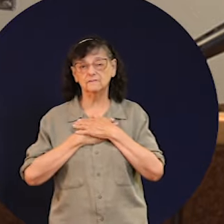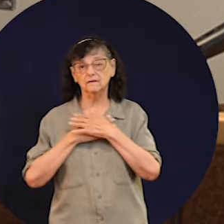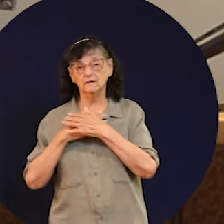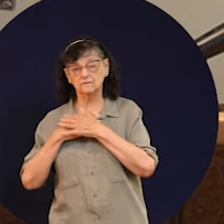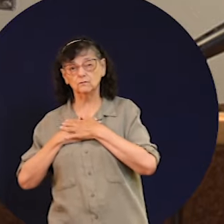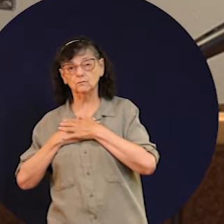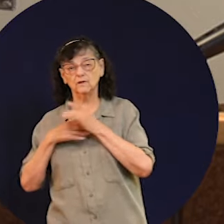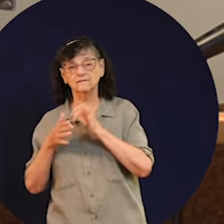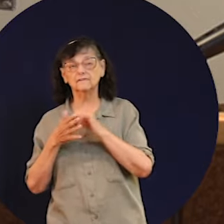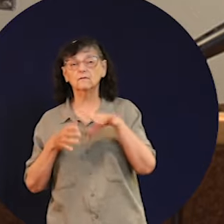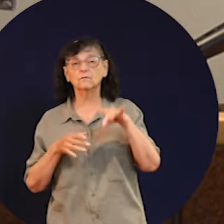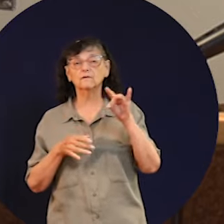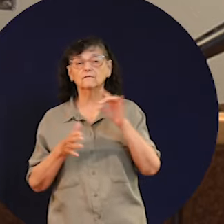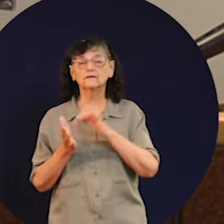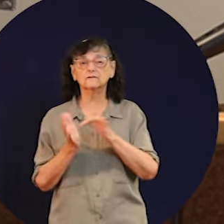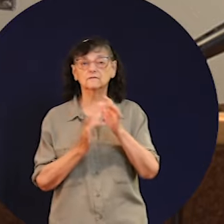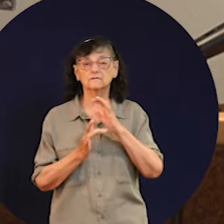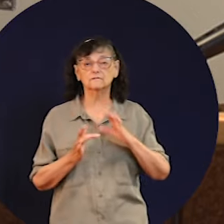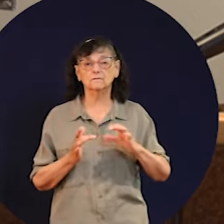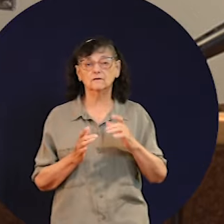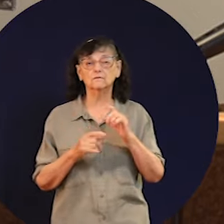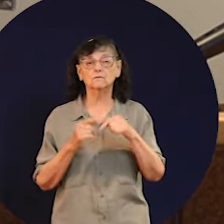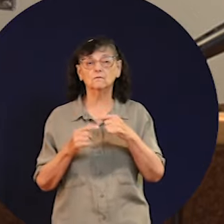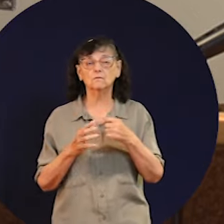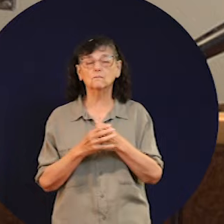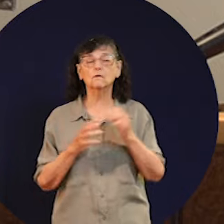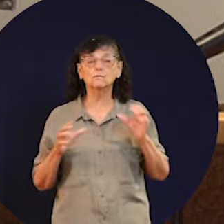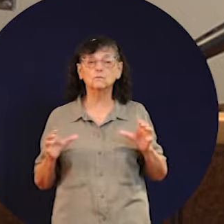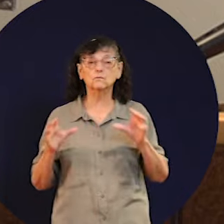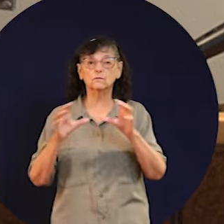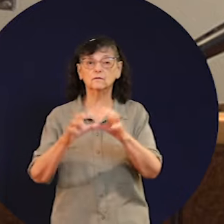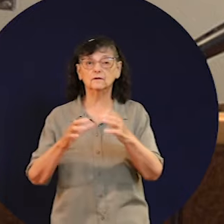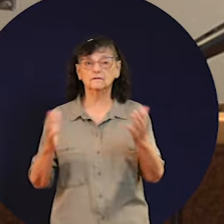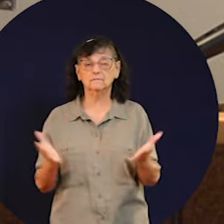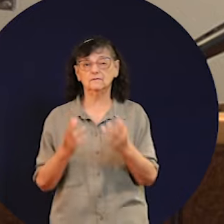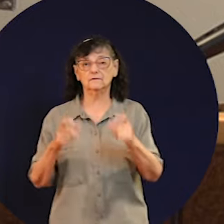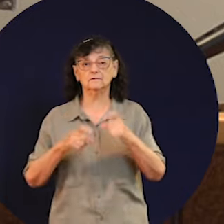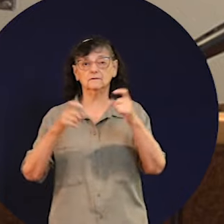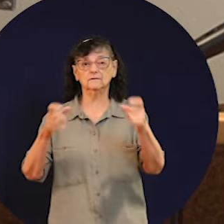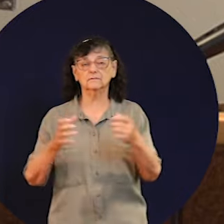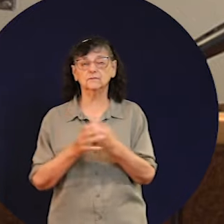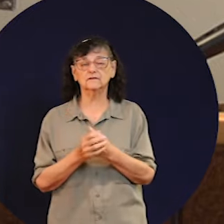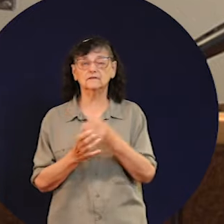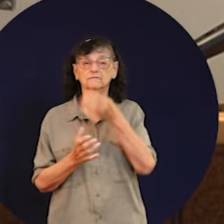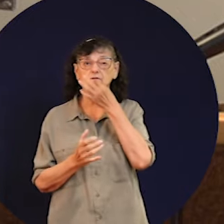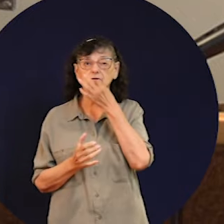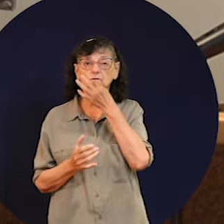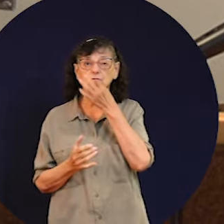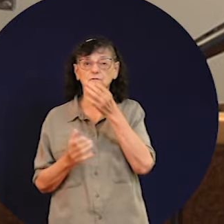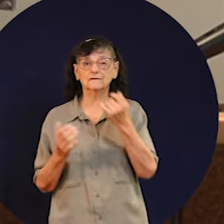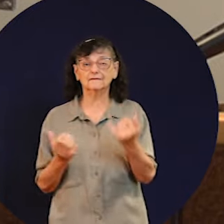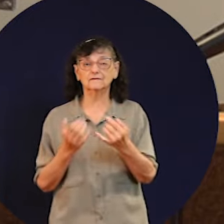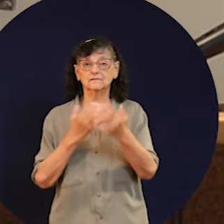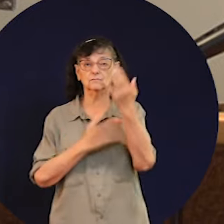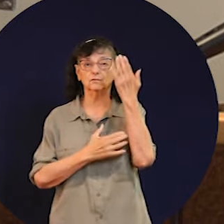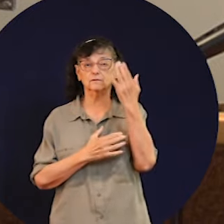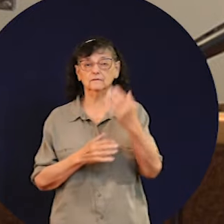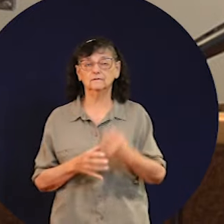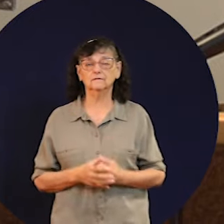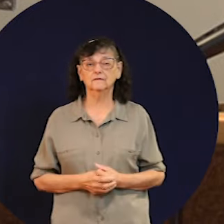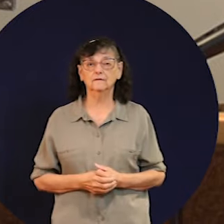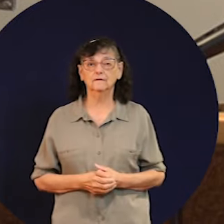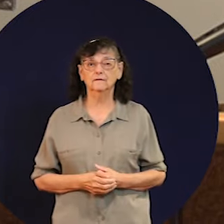que encontramos en Jesucristo cuando nos reunimos para esta celebración eucarística esta mañana.